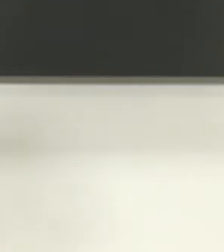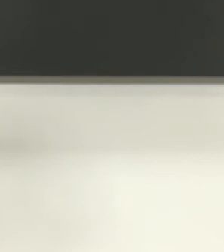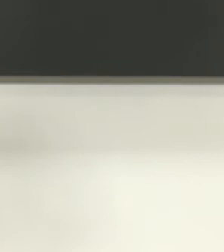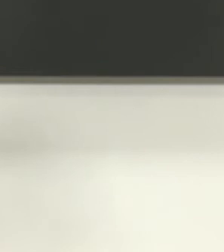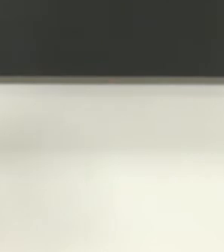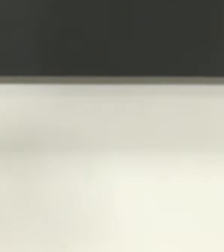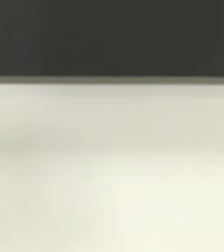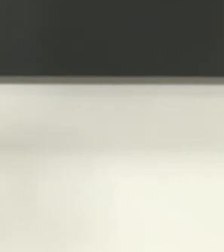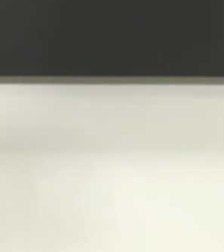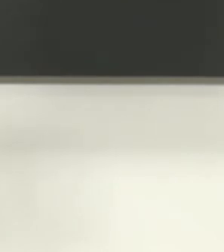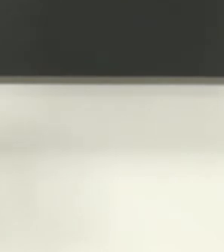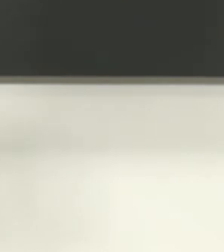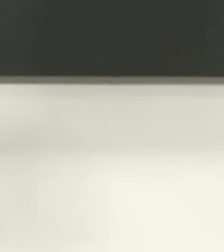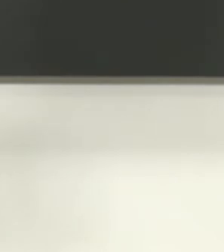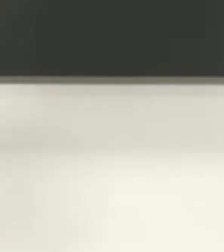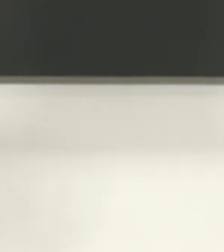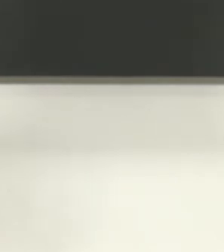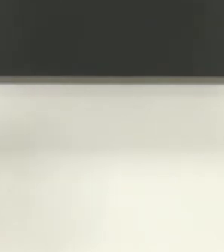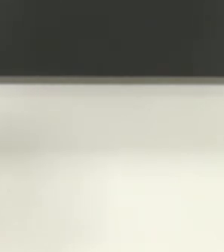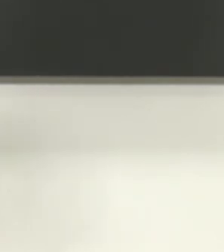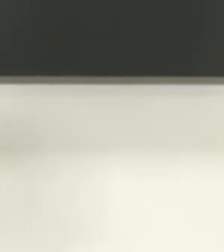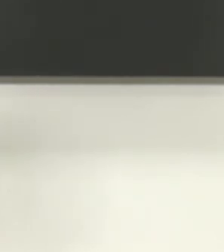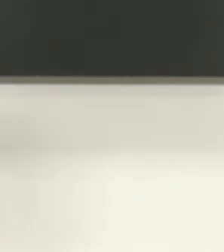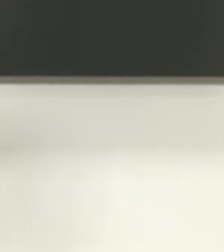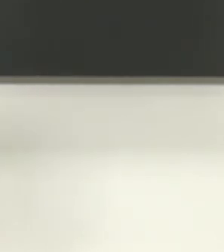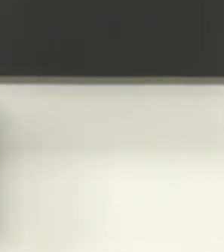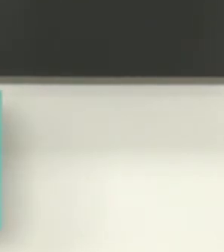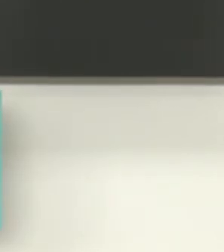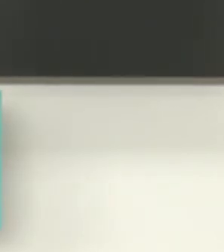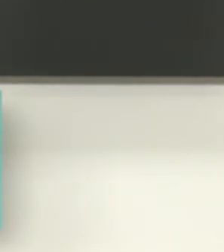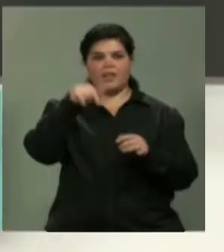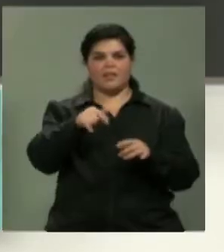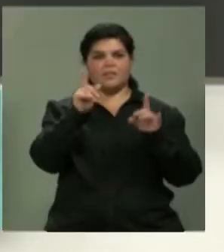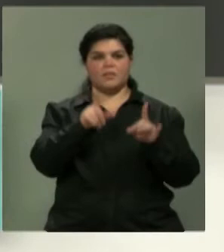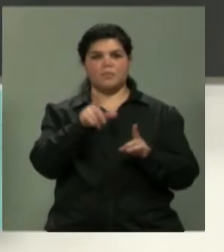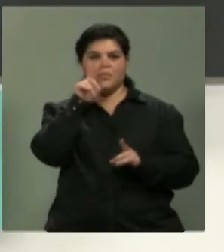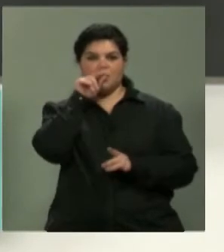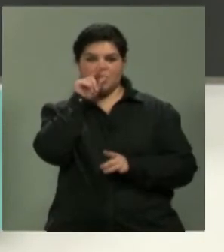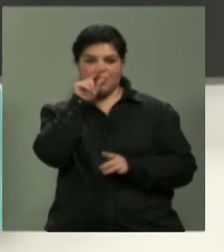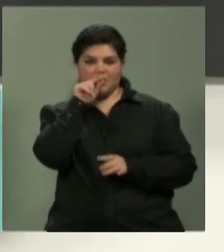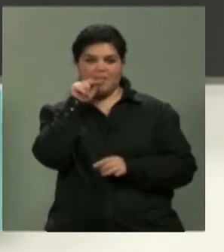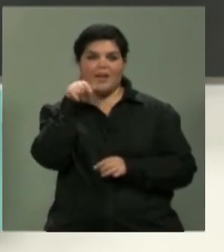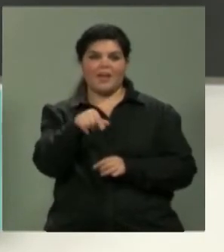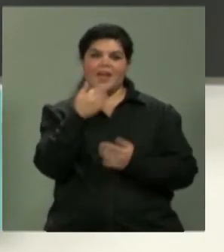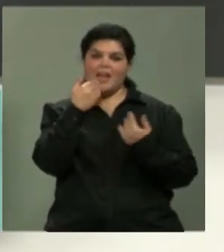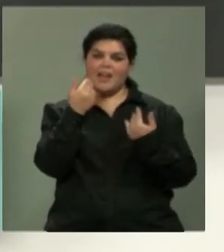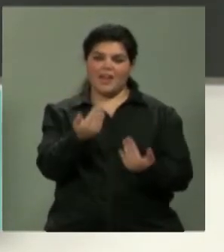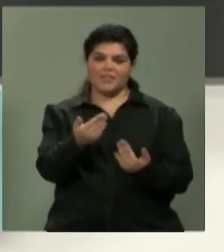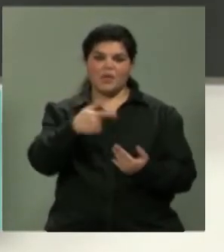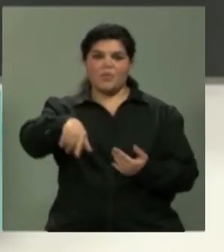Continuamos en Distintos Parecidos y la discusión siguió en el bloque y sigue también en las redes sociales, así que bueno, agradecemos que estén ustedes ahí